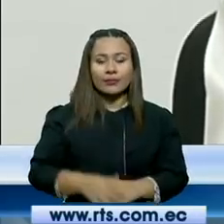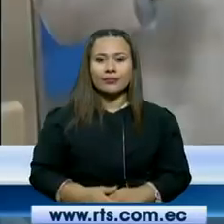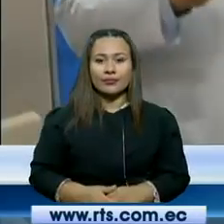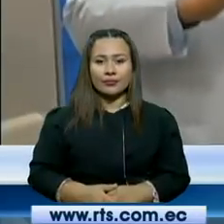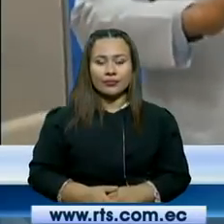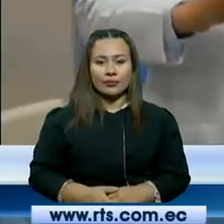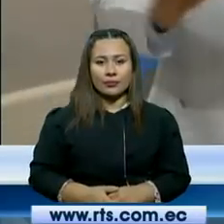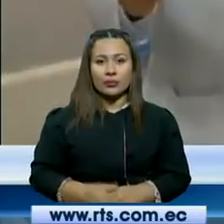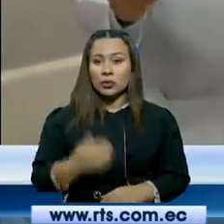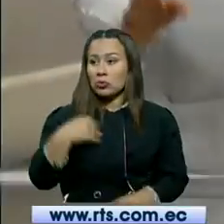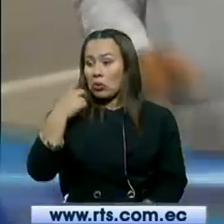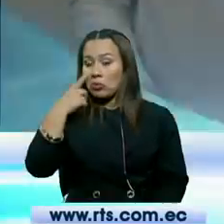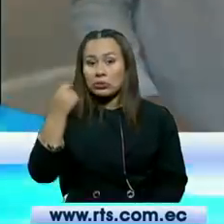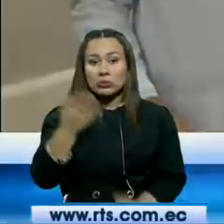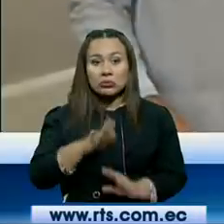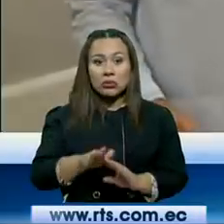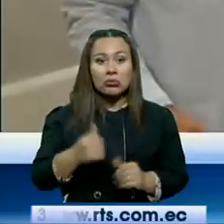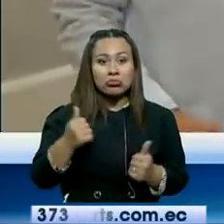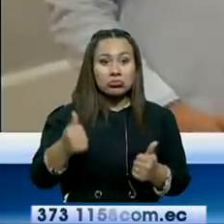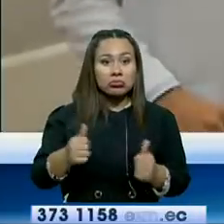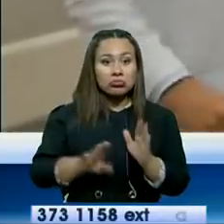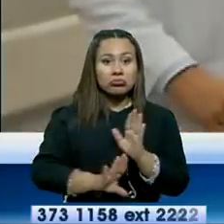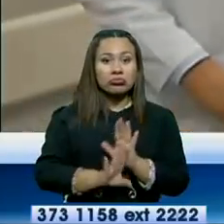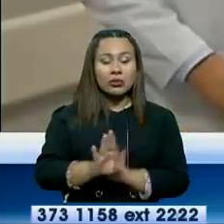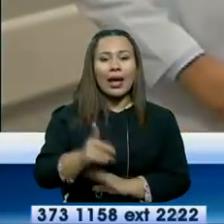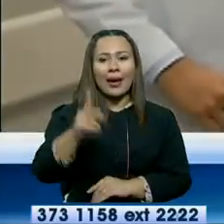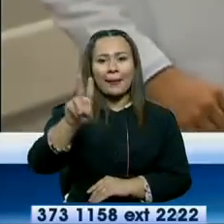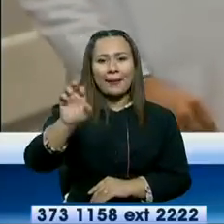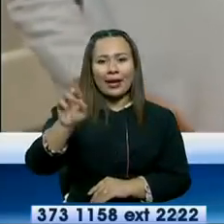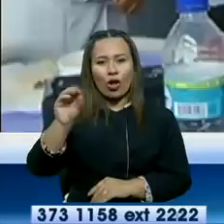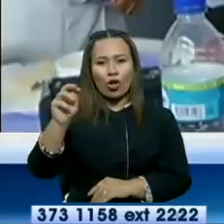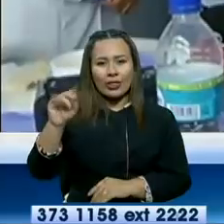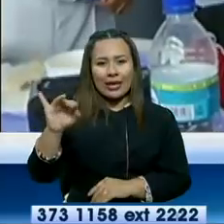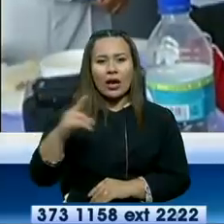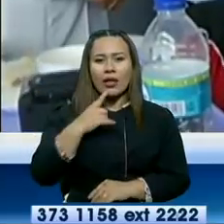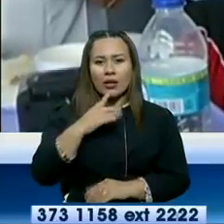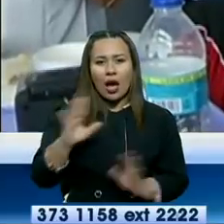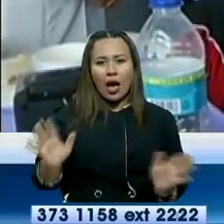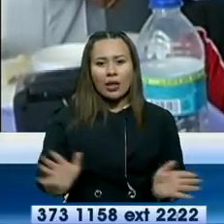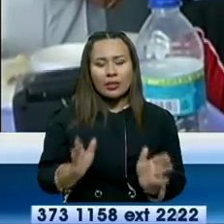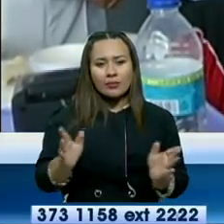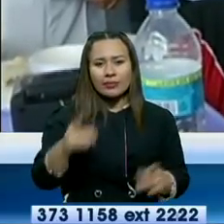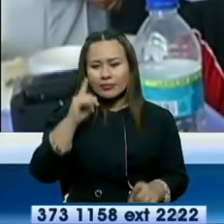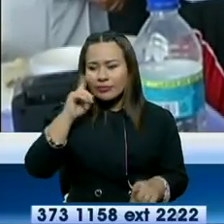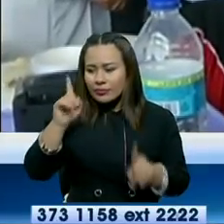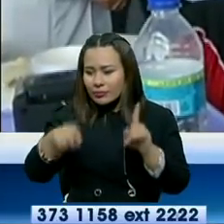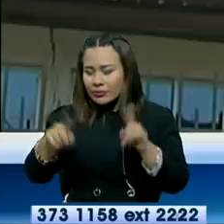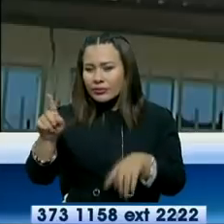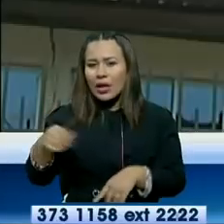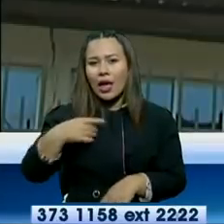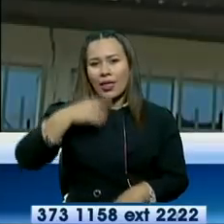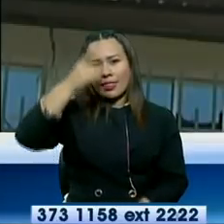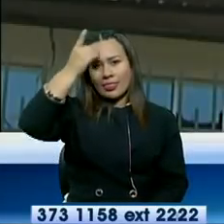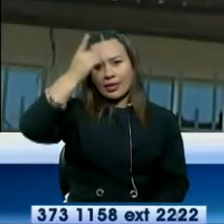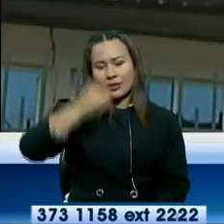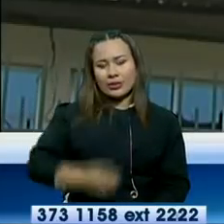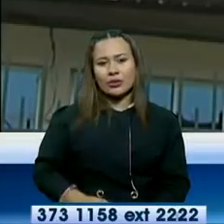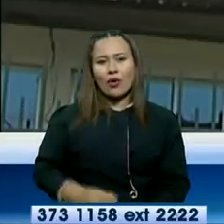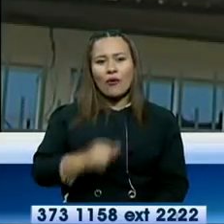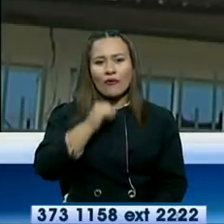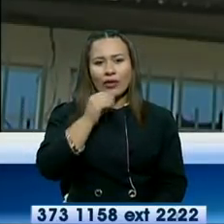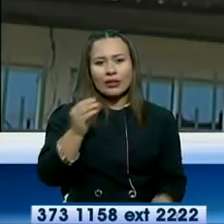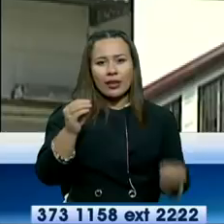evidenciar. Verónica Espinosa, sin embargo, ahondó en las motivaciones que derivaron en una decisión sin